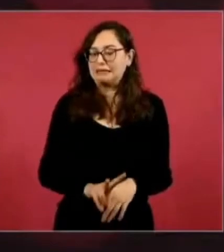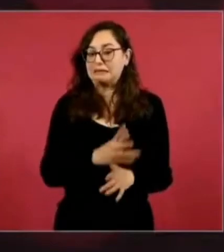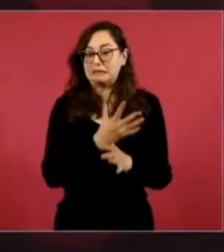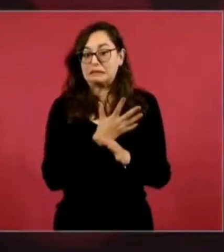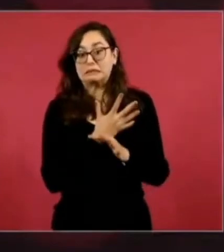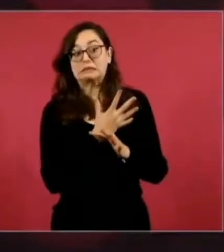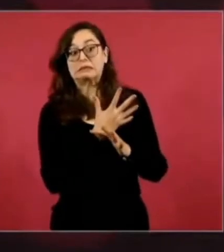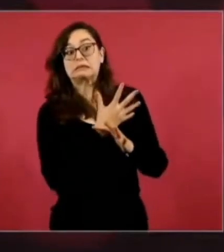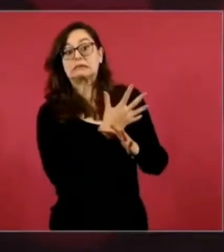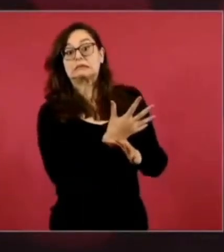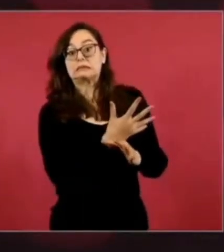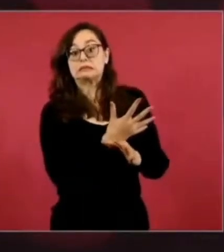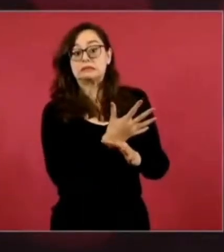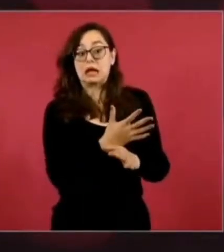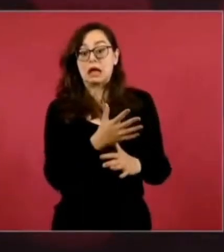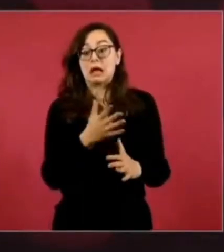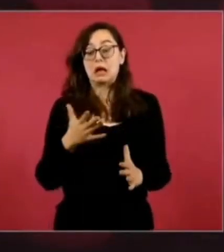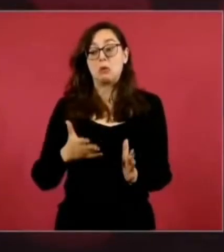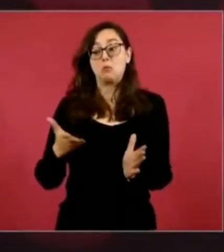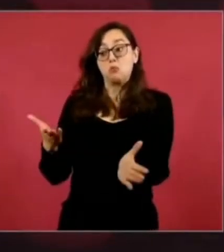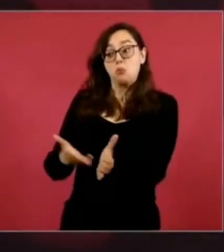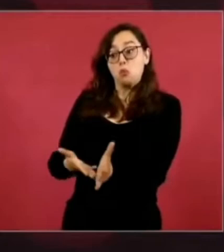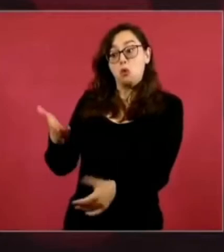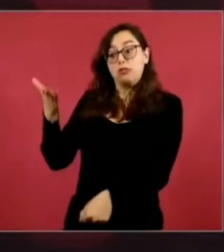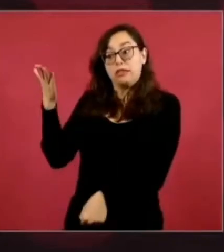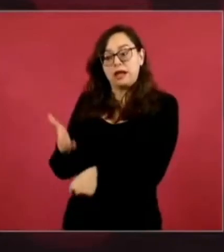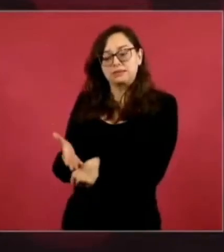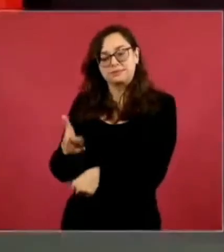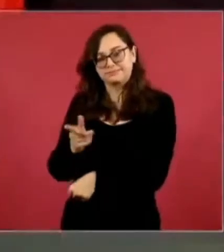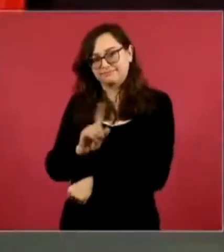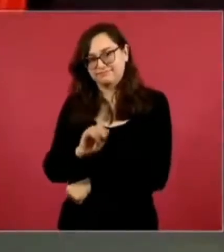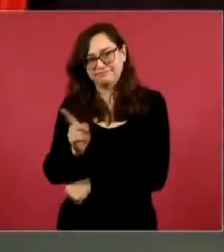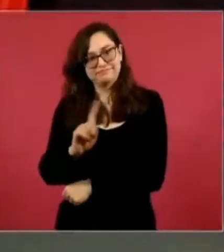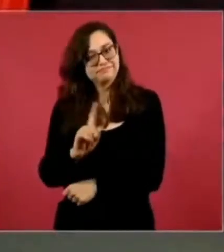de que hubiesen sanciones a México, ¿no?